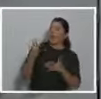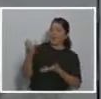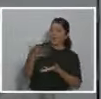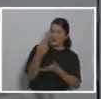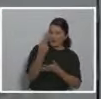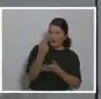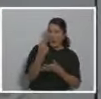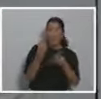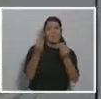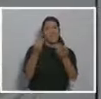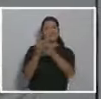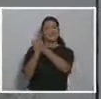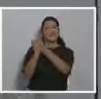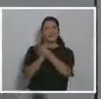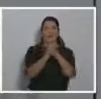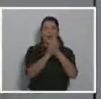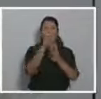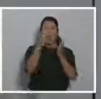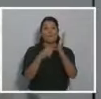Olman. Muchísimas felicidades.